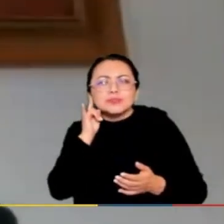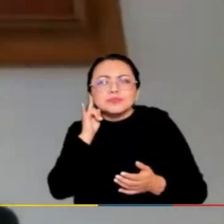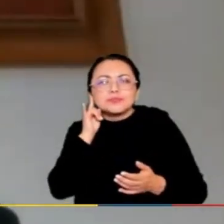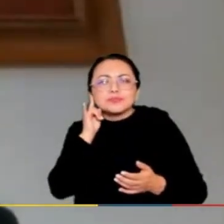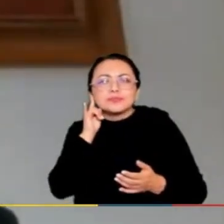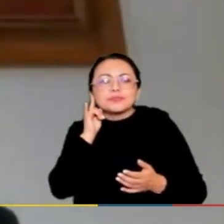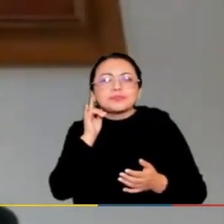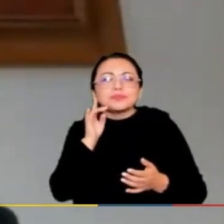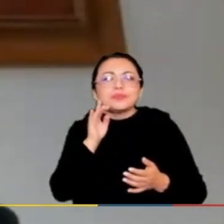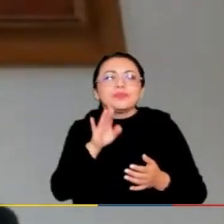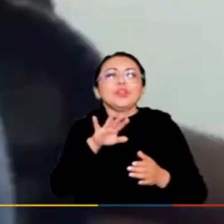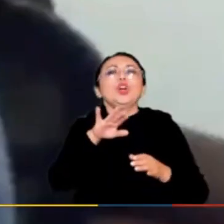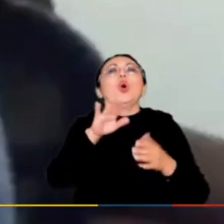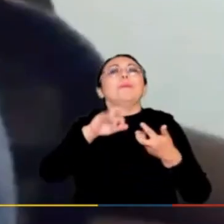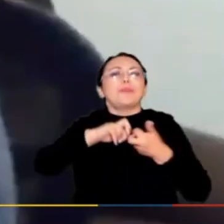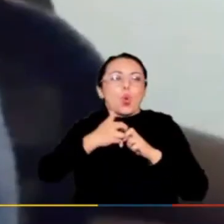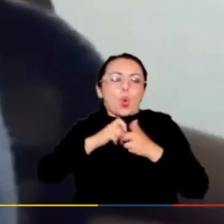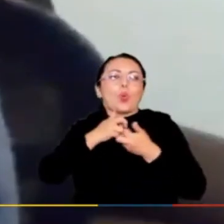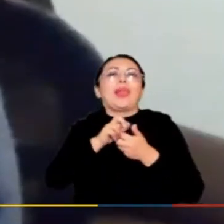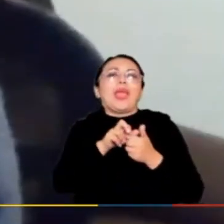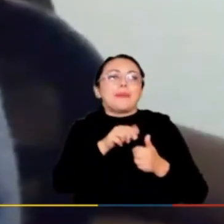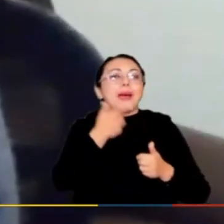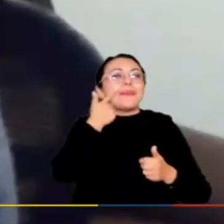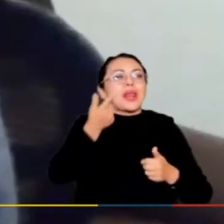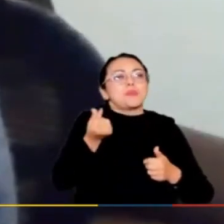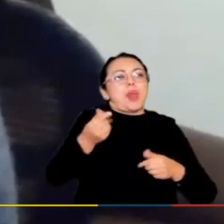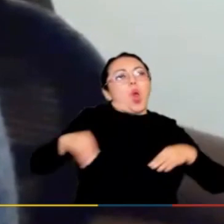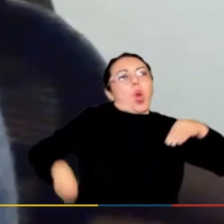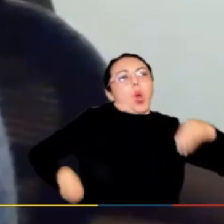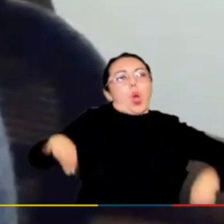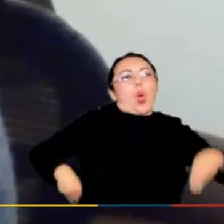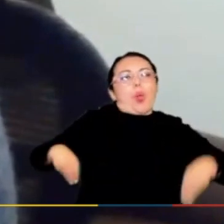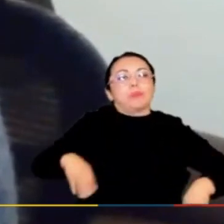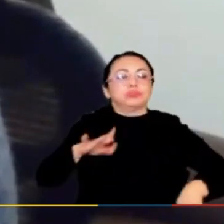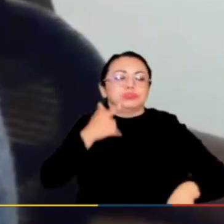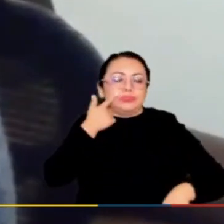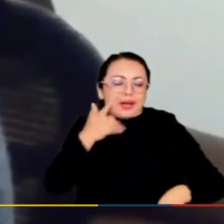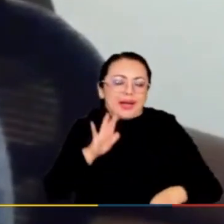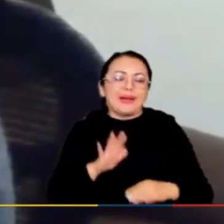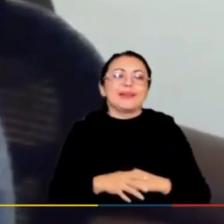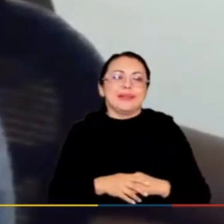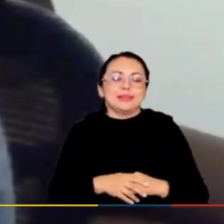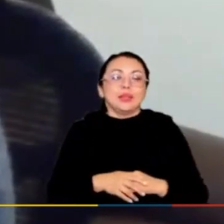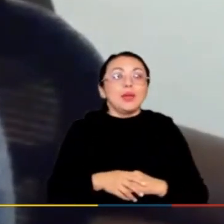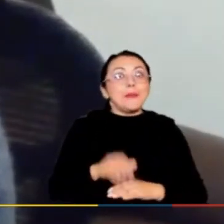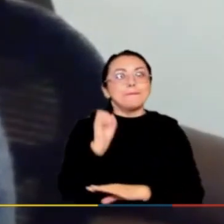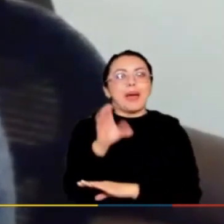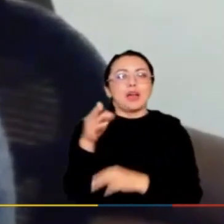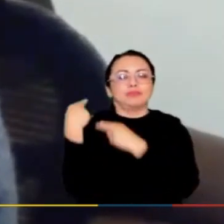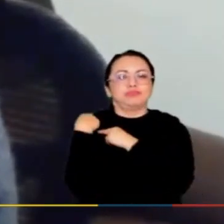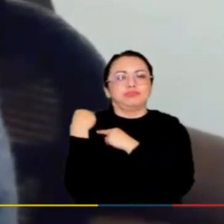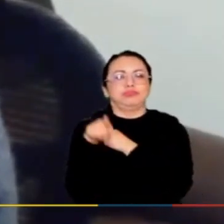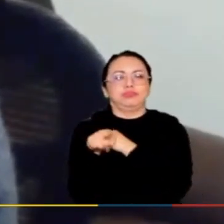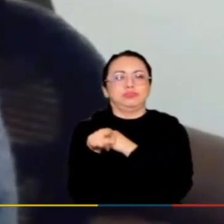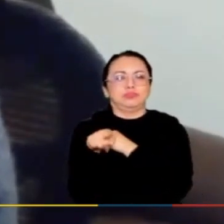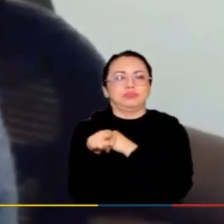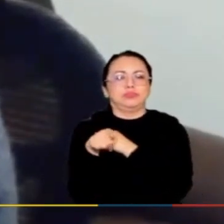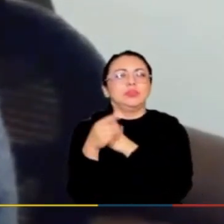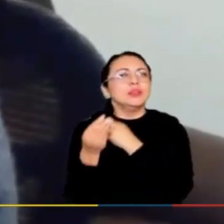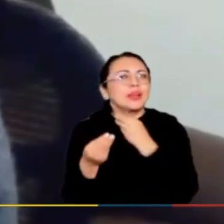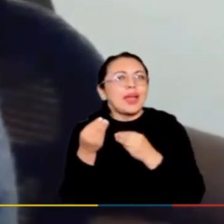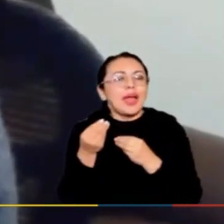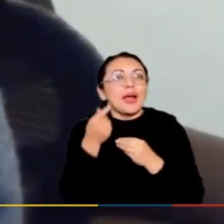problema legal de enriquecimiento ilícito, cosas así, porque parte del deber del banco es